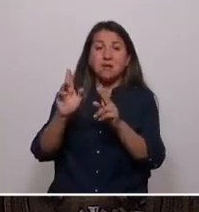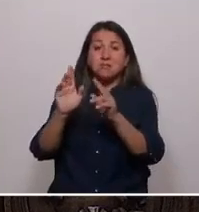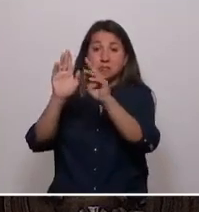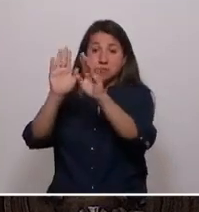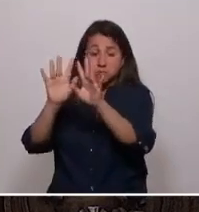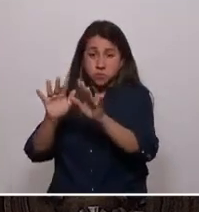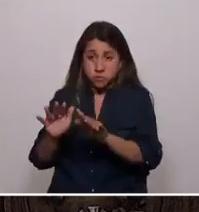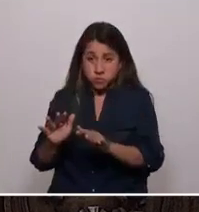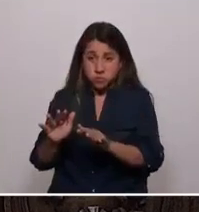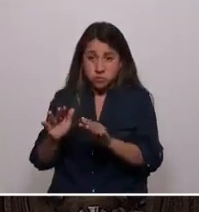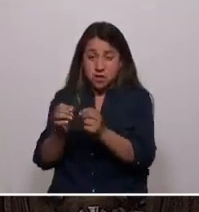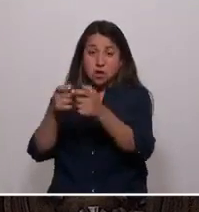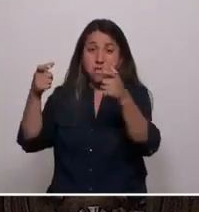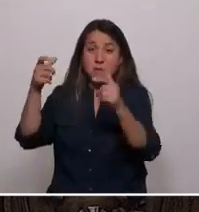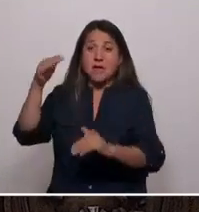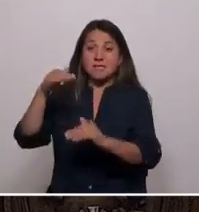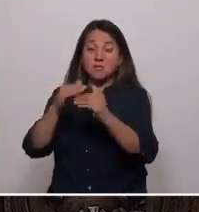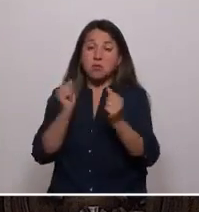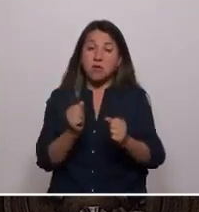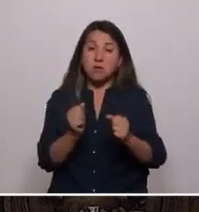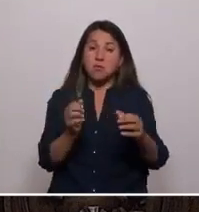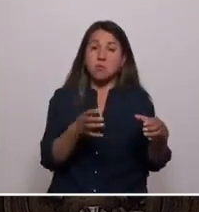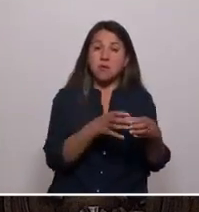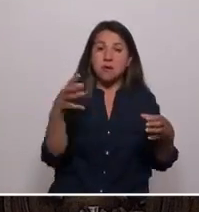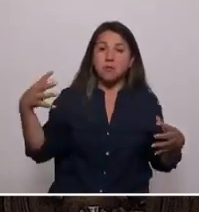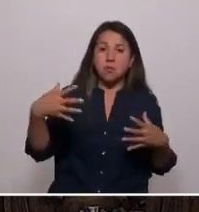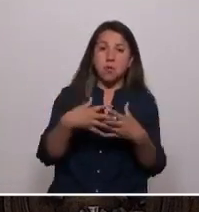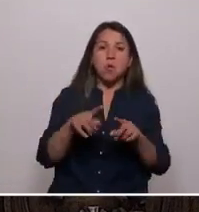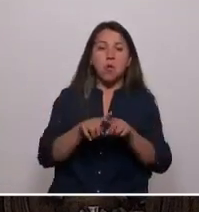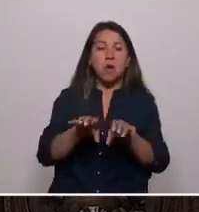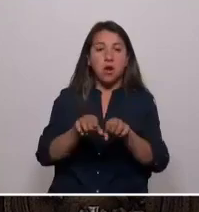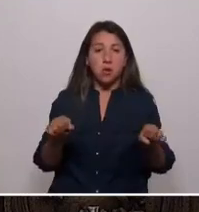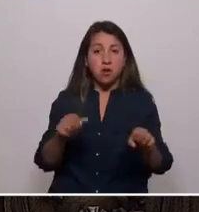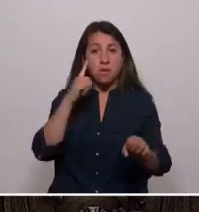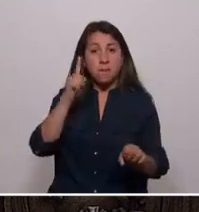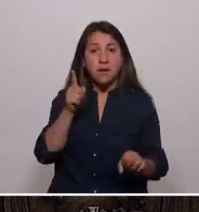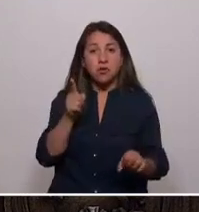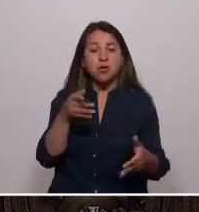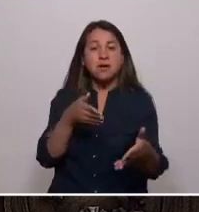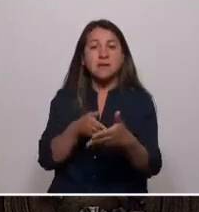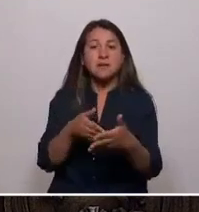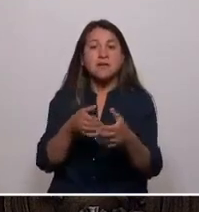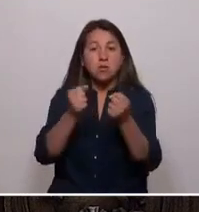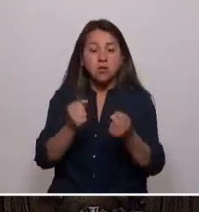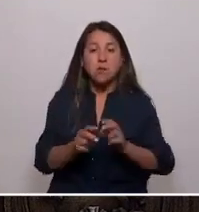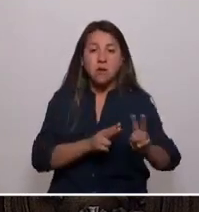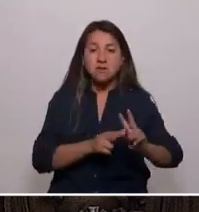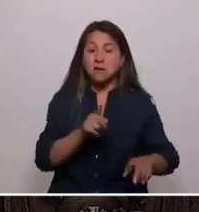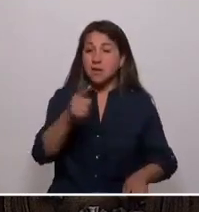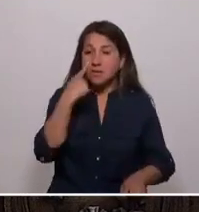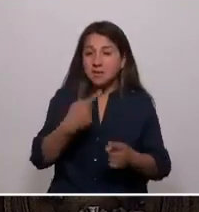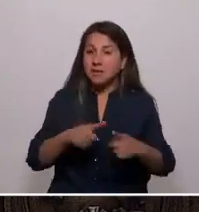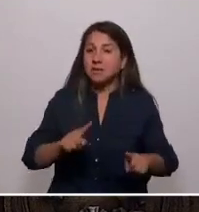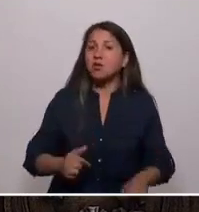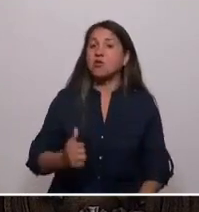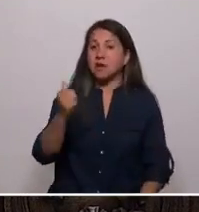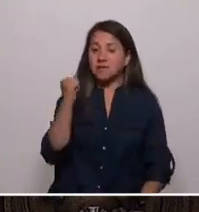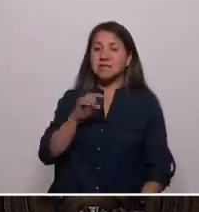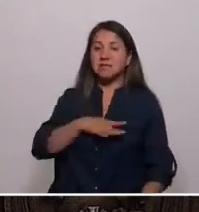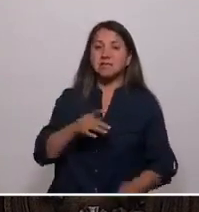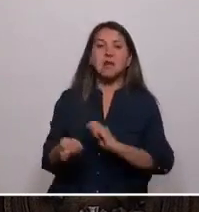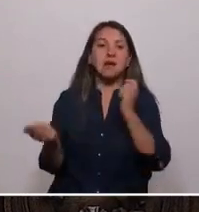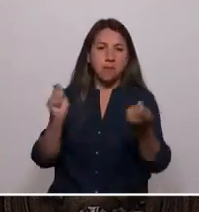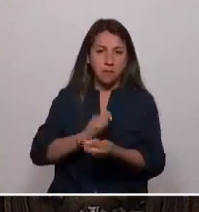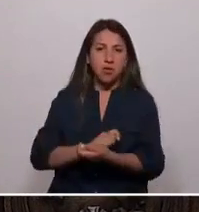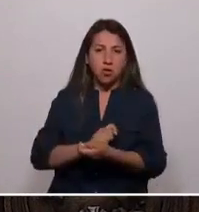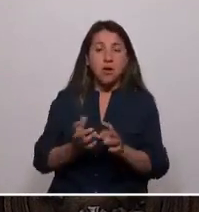posible, que lo posible es la capacidad de ponernos de acuerdo, pero que los límites de lo posible hoy son distintos a los de ayer, porque Chile cambió,